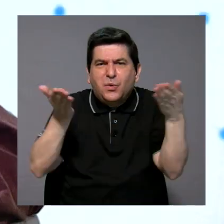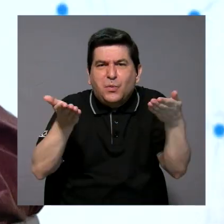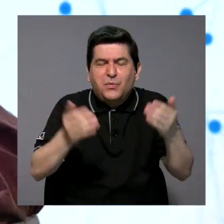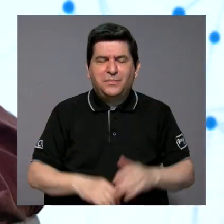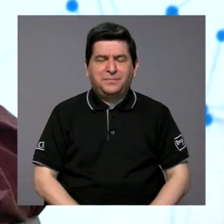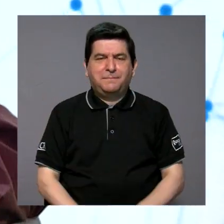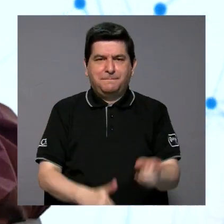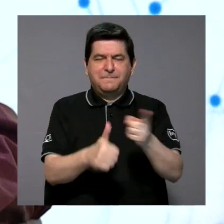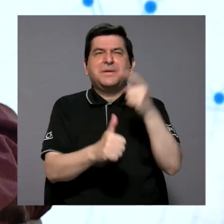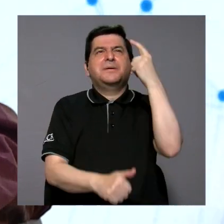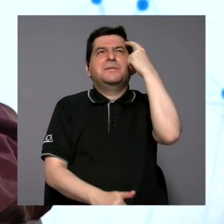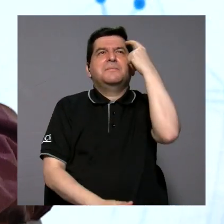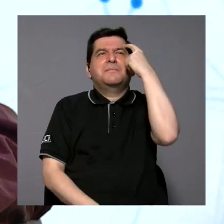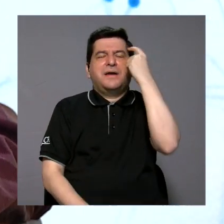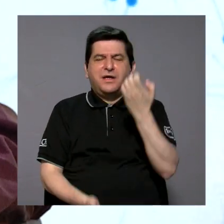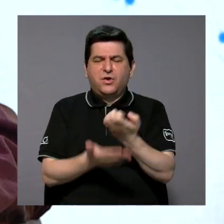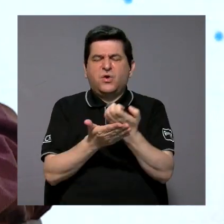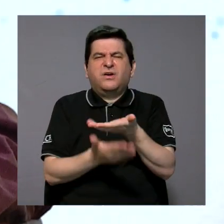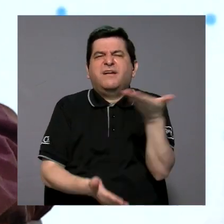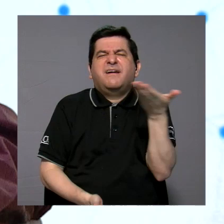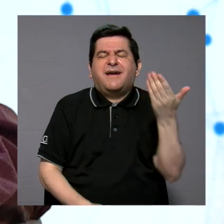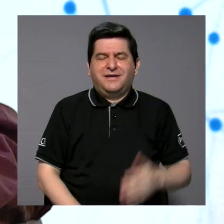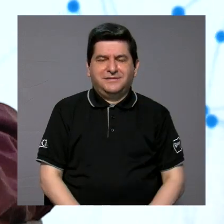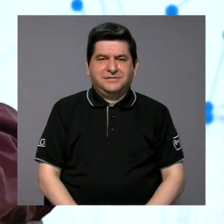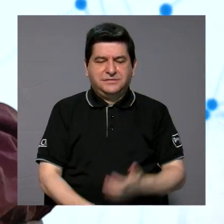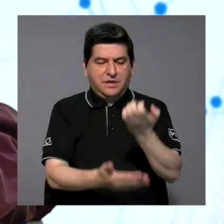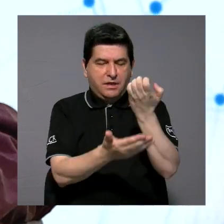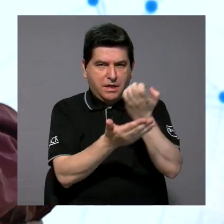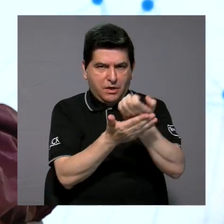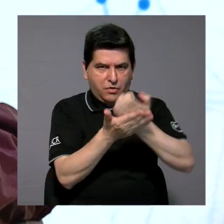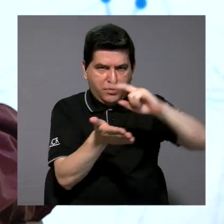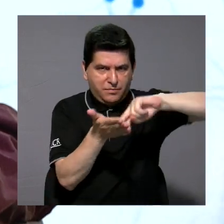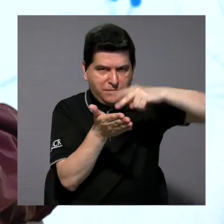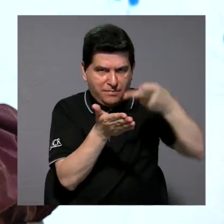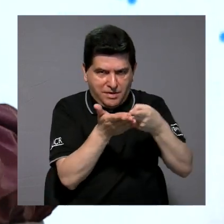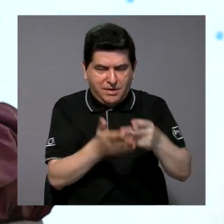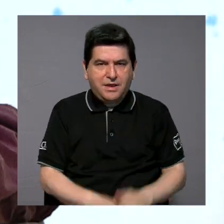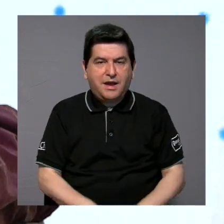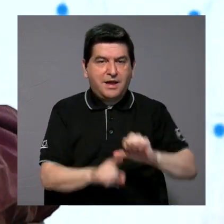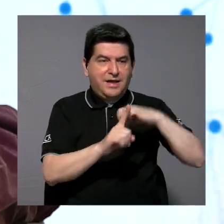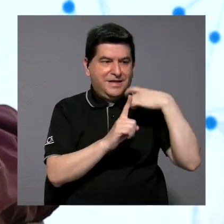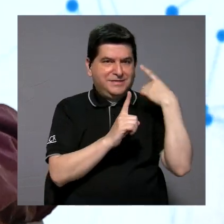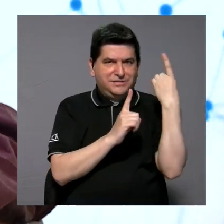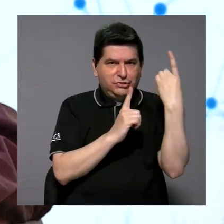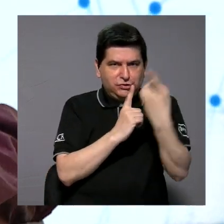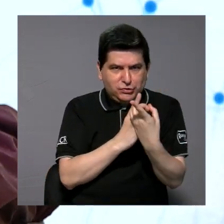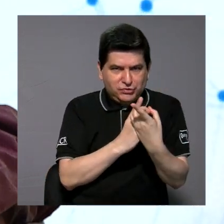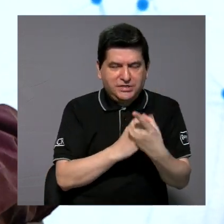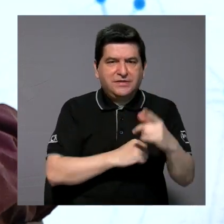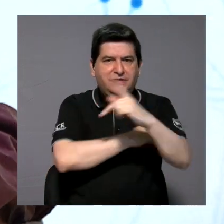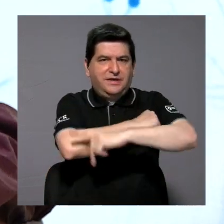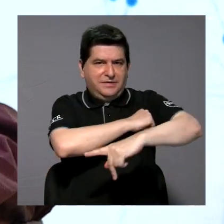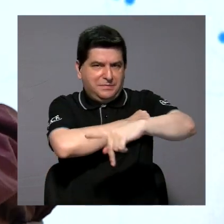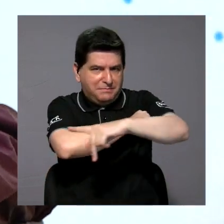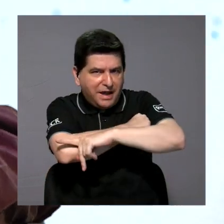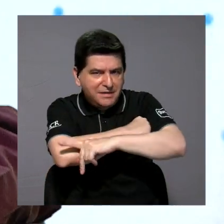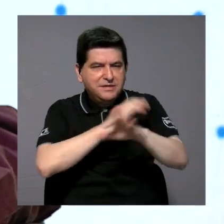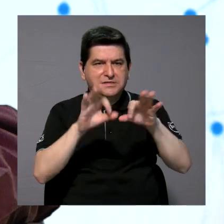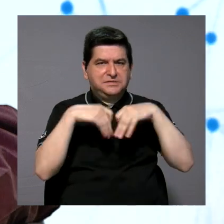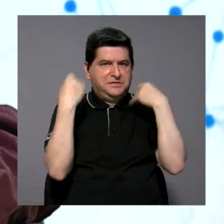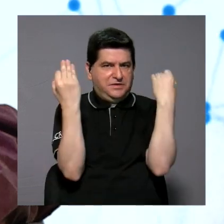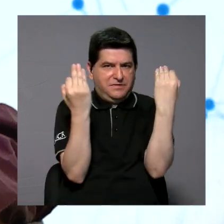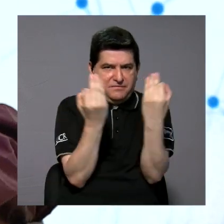Bueno, primero tenemos que pensar qué es economía. Y economía es ver como sociedad, como país,